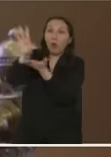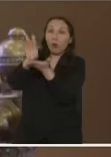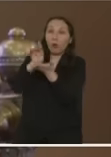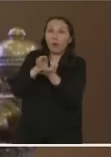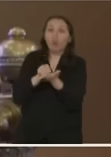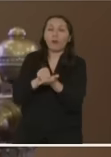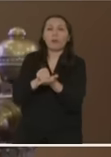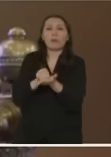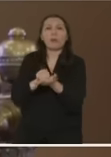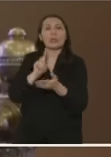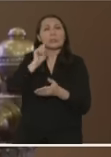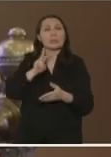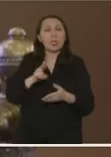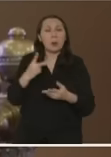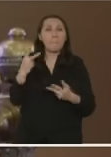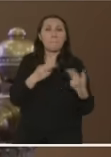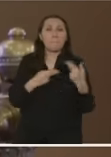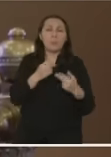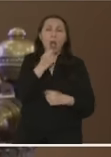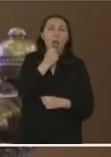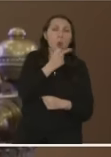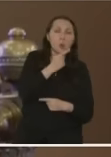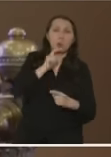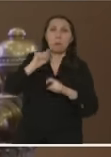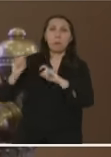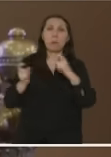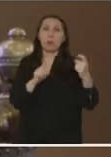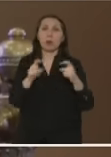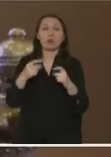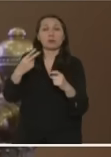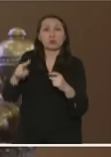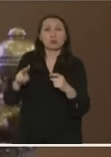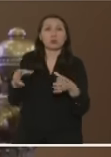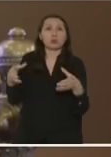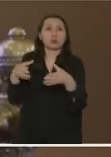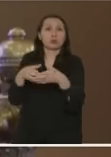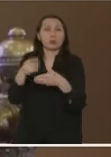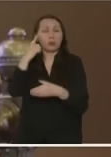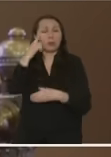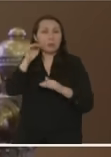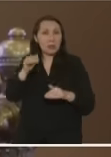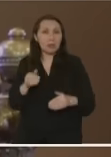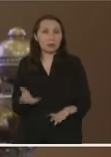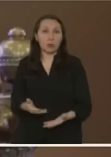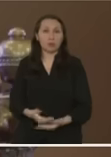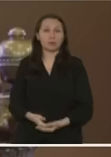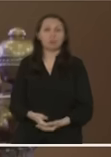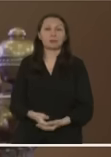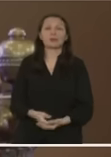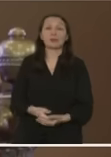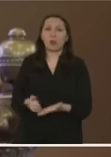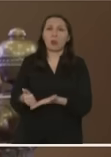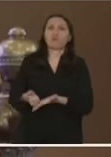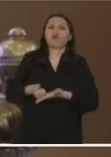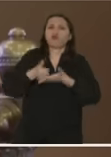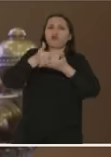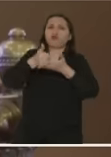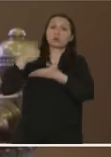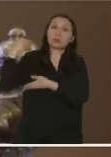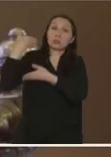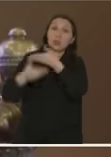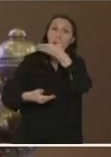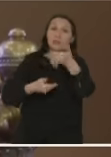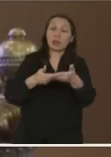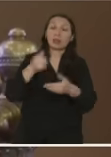ejemplo sin inhibirse por las acusaciones que broten desde su propia retaguardia. Y es que reivindicar el legado de